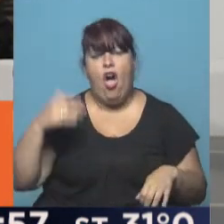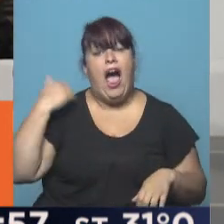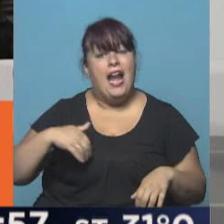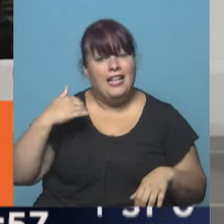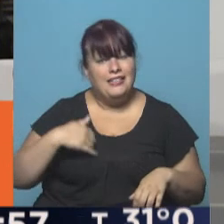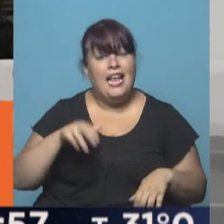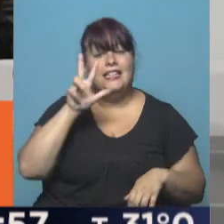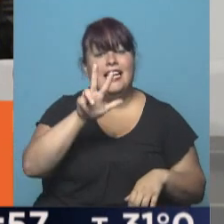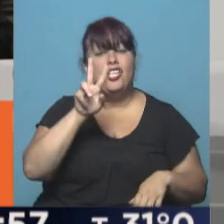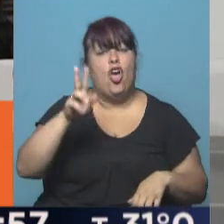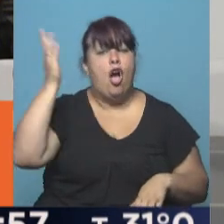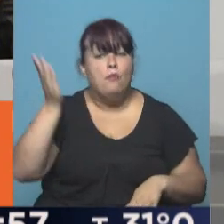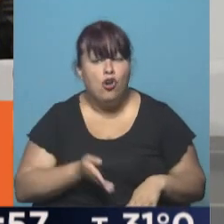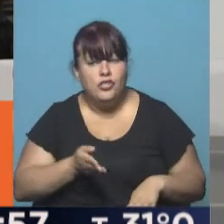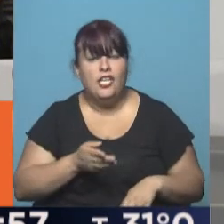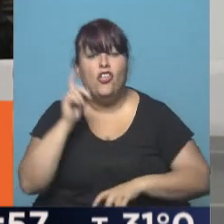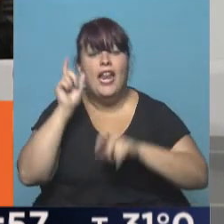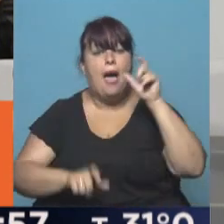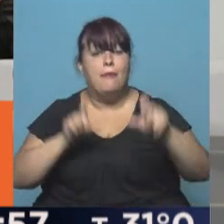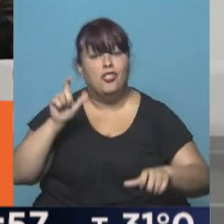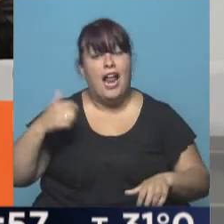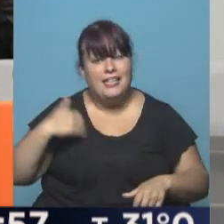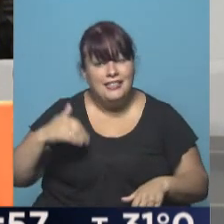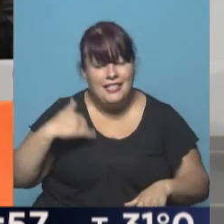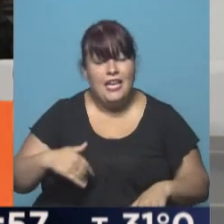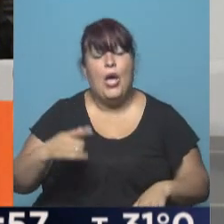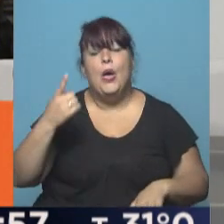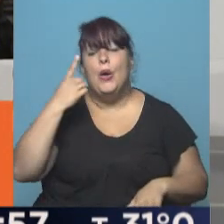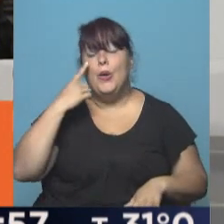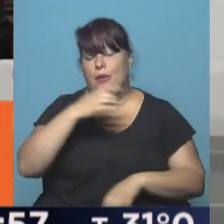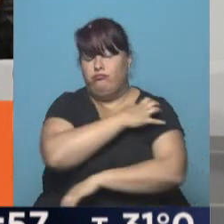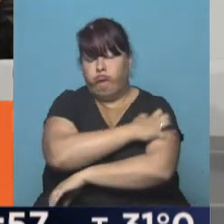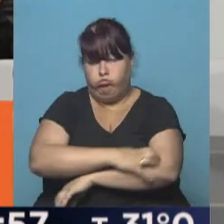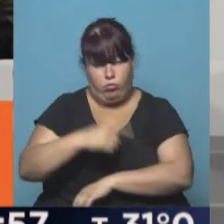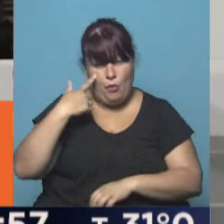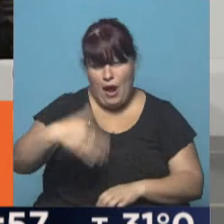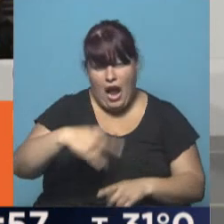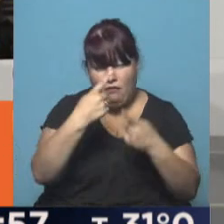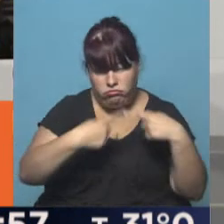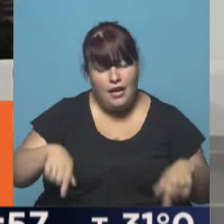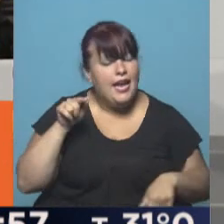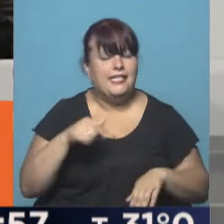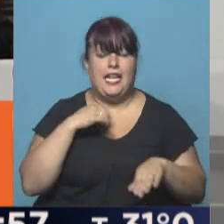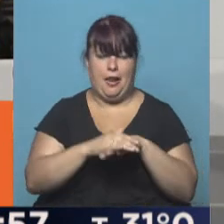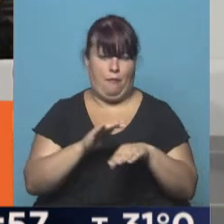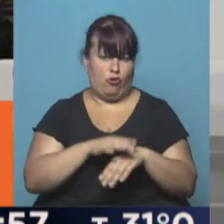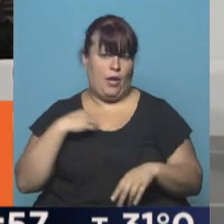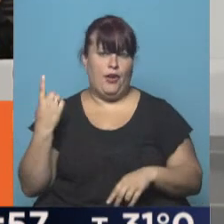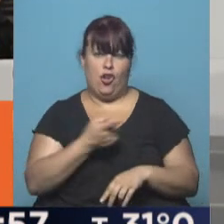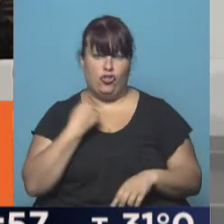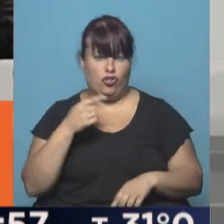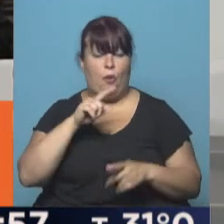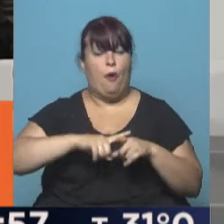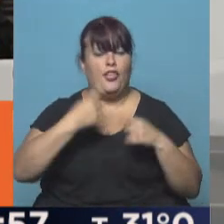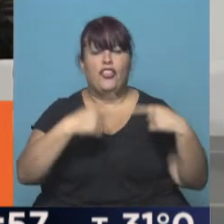Argentina hay 32% de nuestros compatriotas viviendo debajo de la línea de pobreza. Y este es el compromiso que tenemos los dirigentes